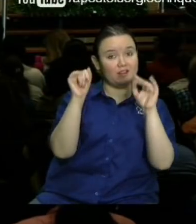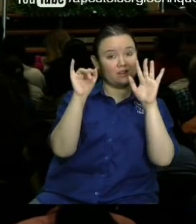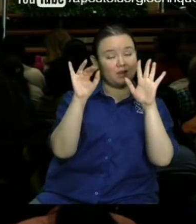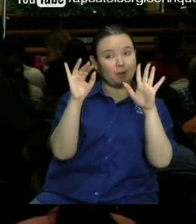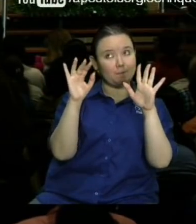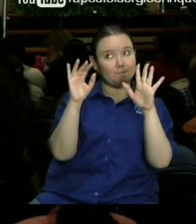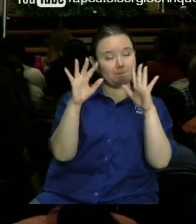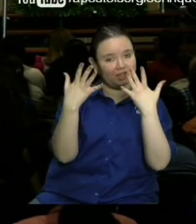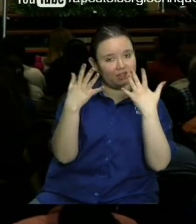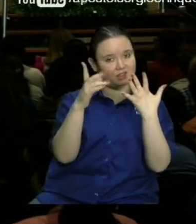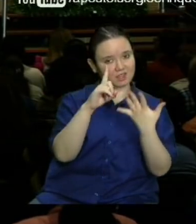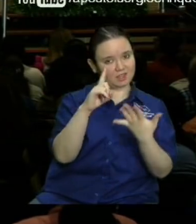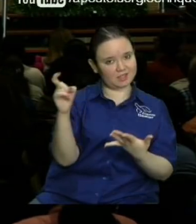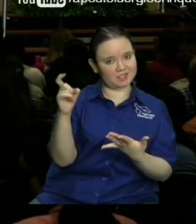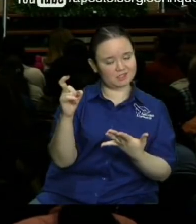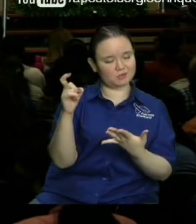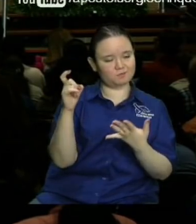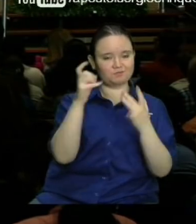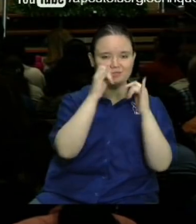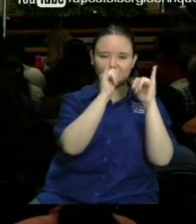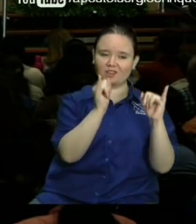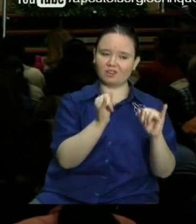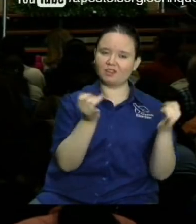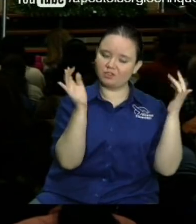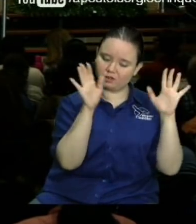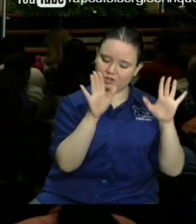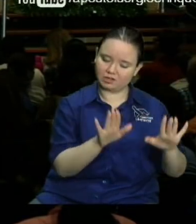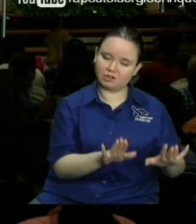entonces Dios llama a Abraham, lo separa a él